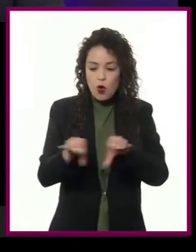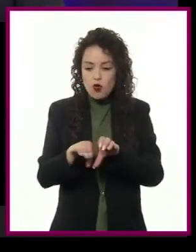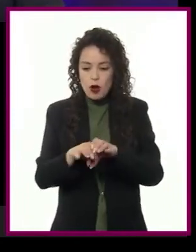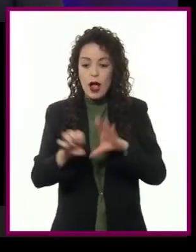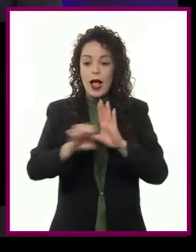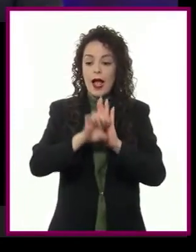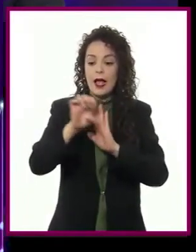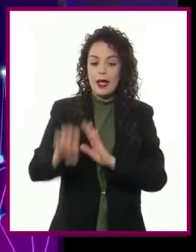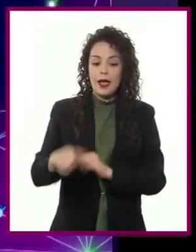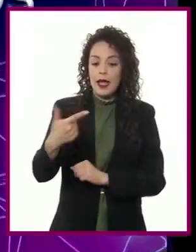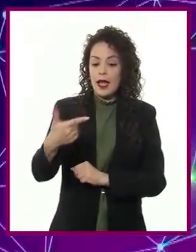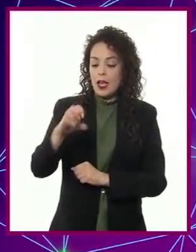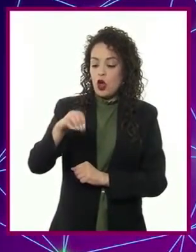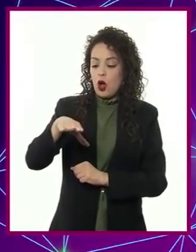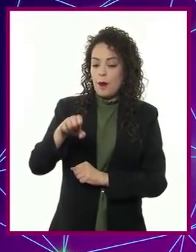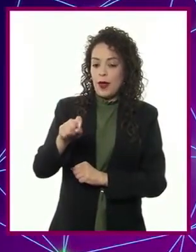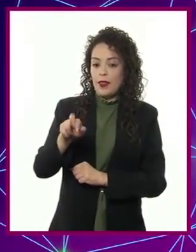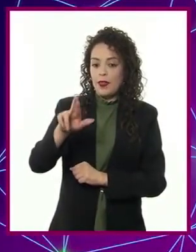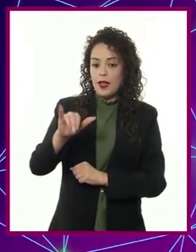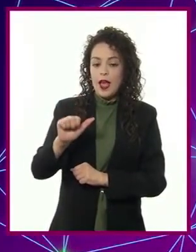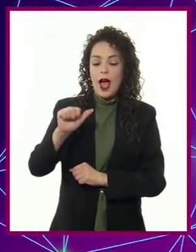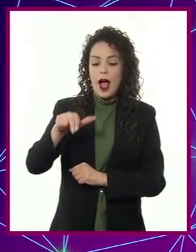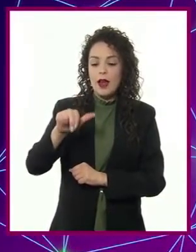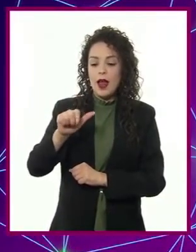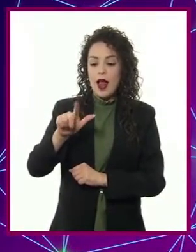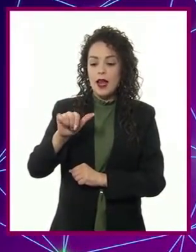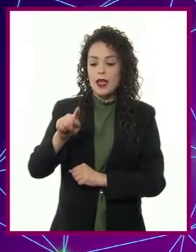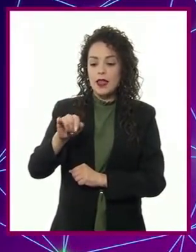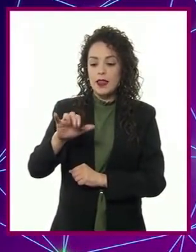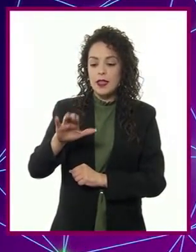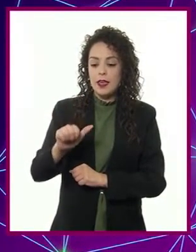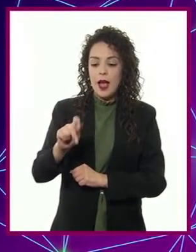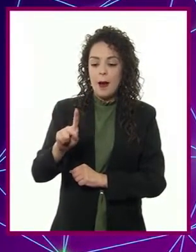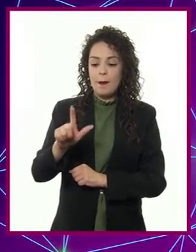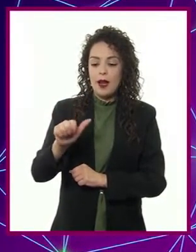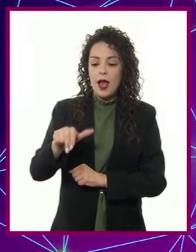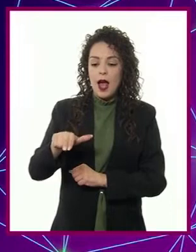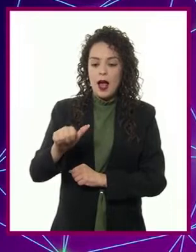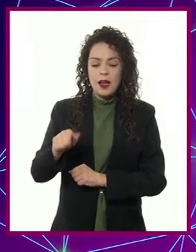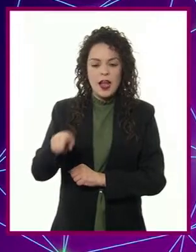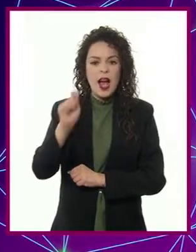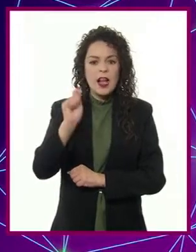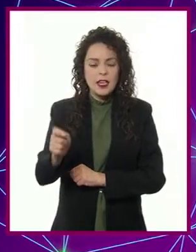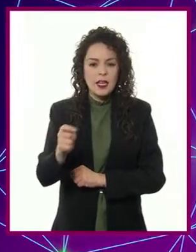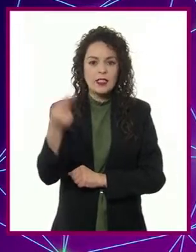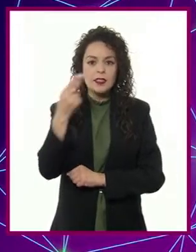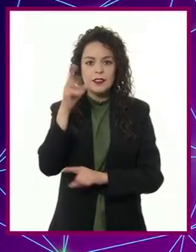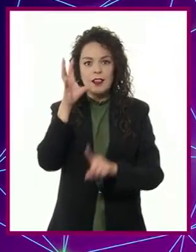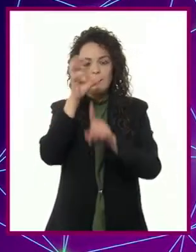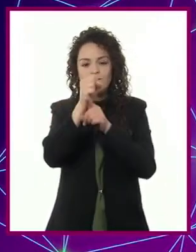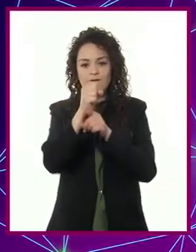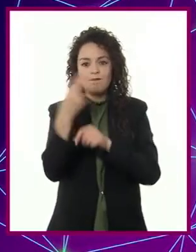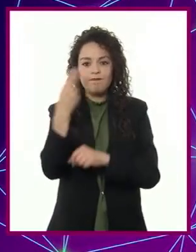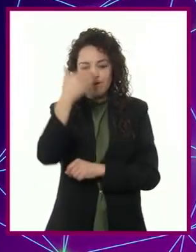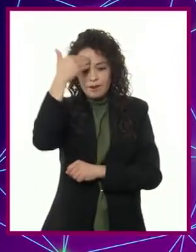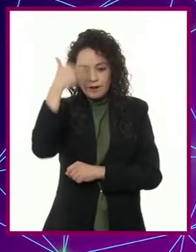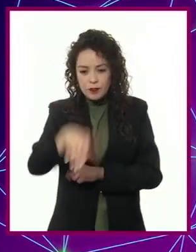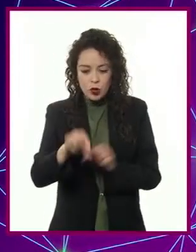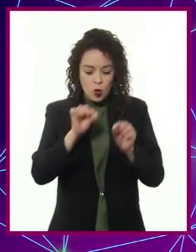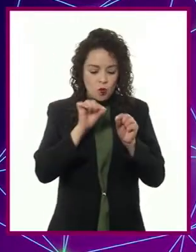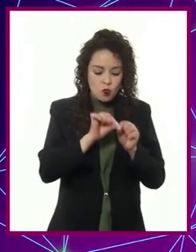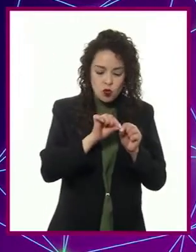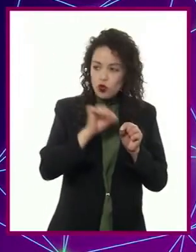la geometría analítica plana, que tiene por objetivo hallar la distancia entre puntos de un